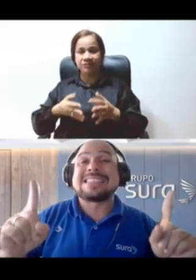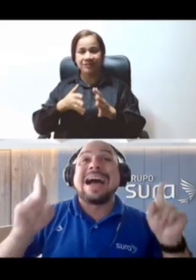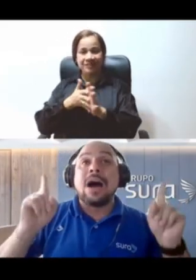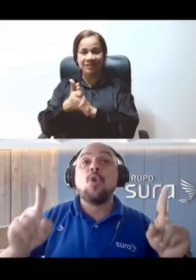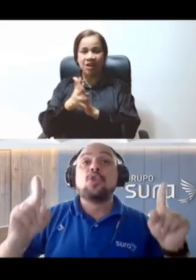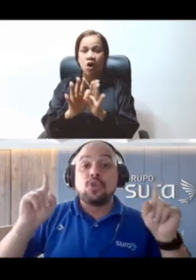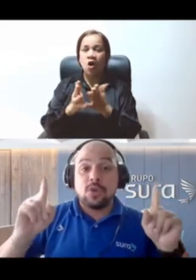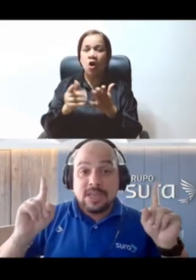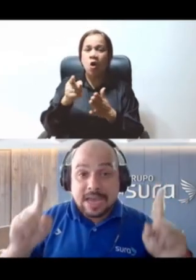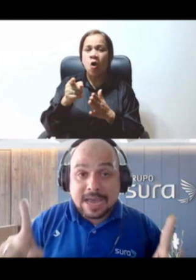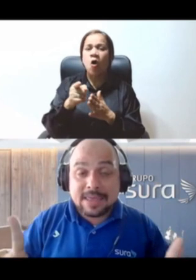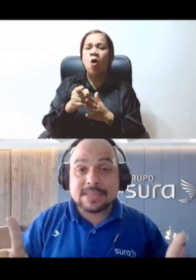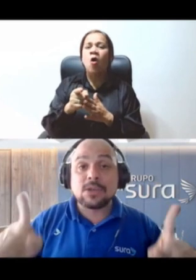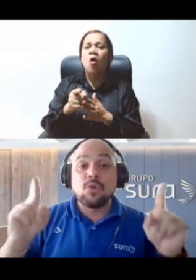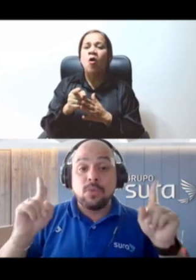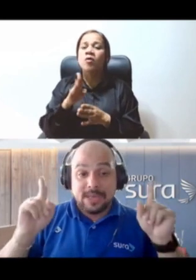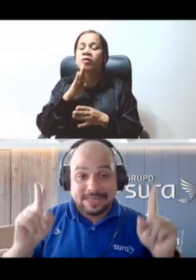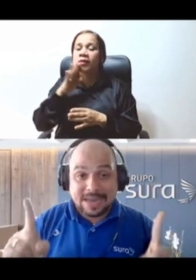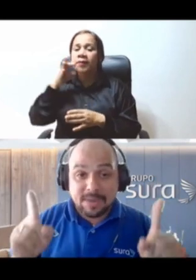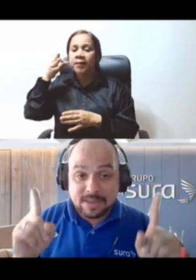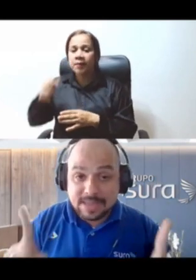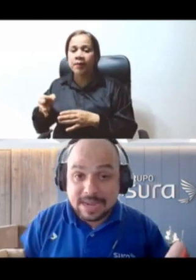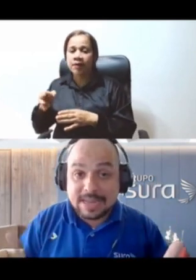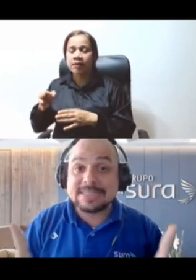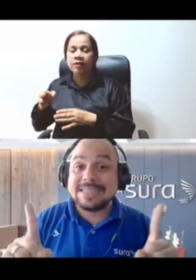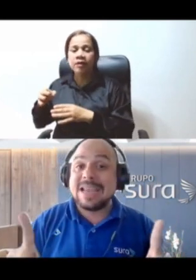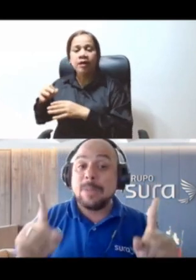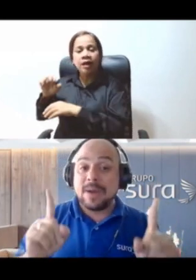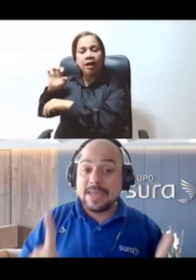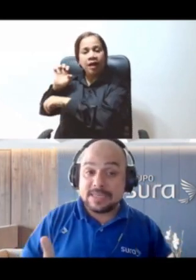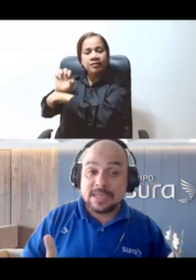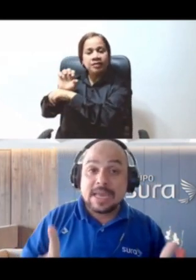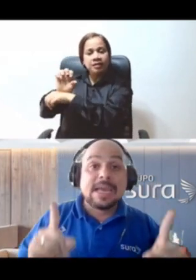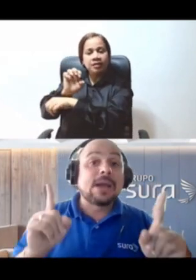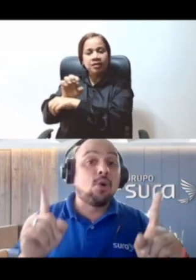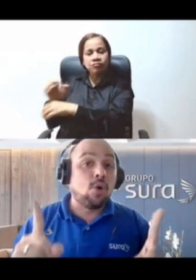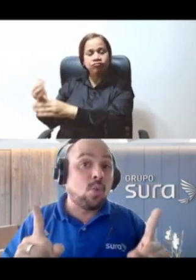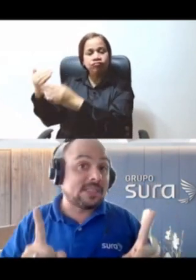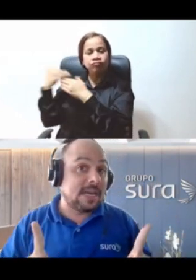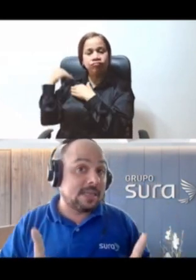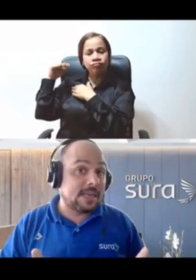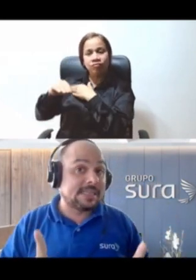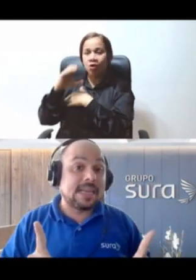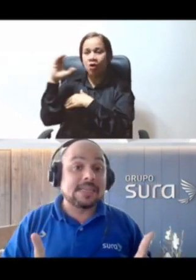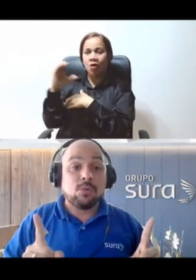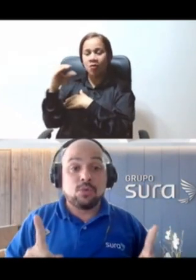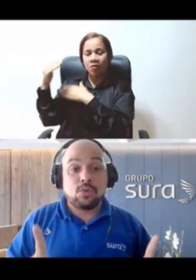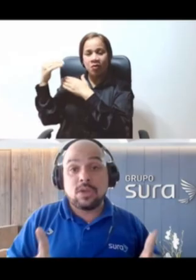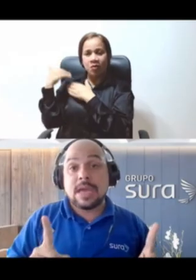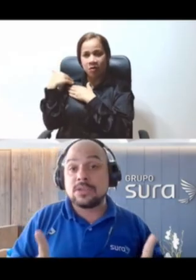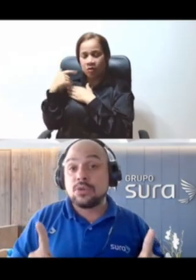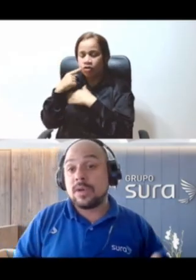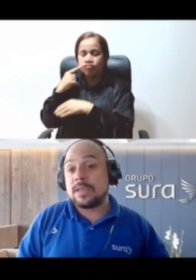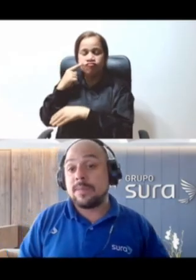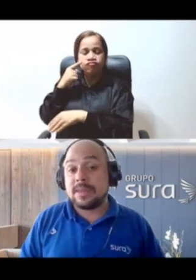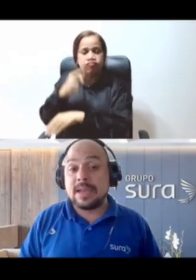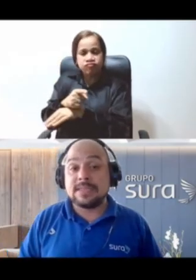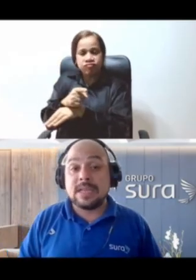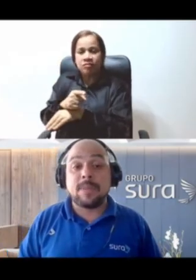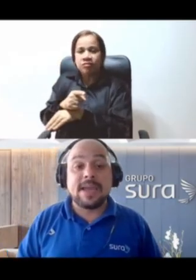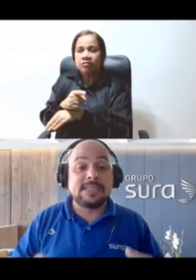emitida por las autoridades gubernamentales del país. ¿Cómo hacía Andrés que las